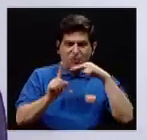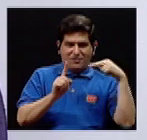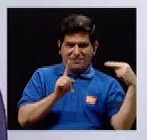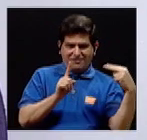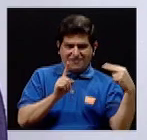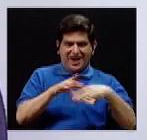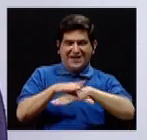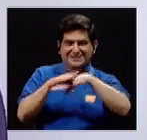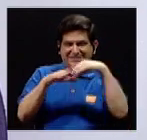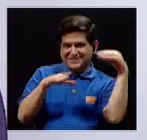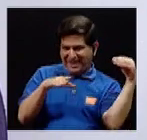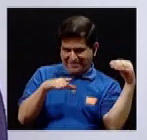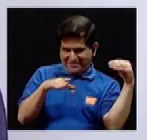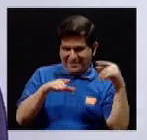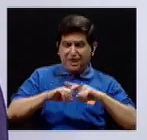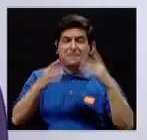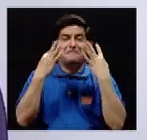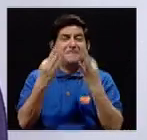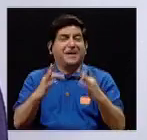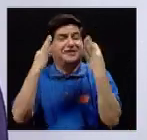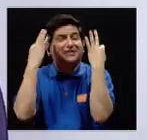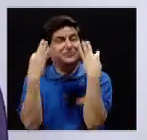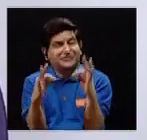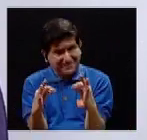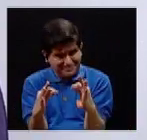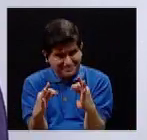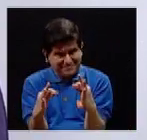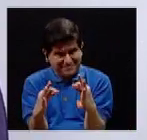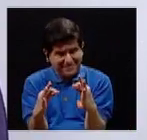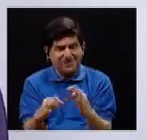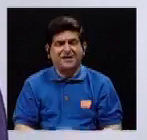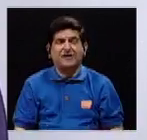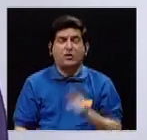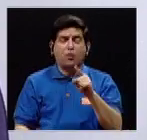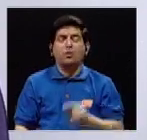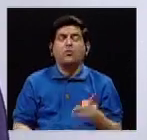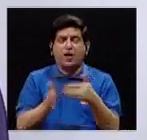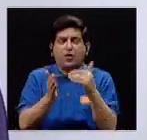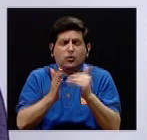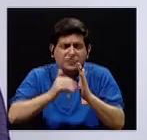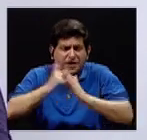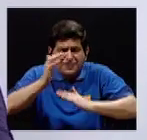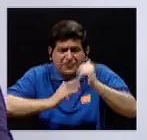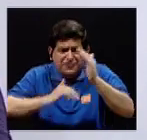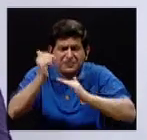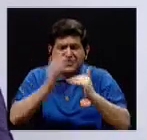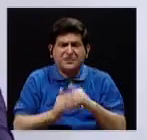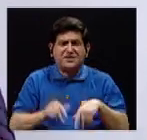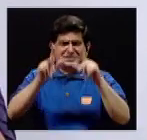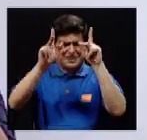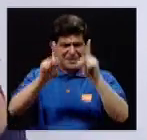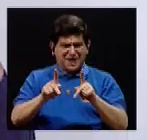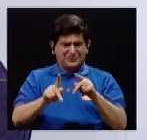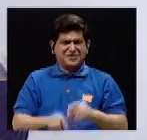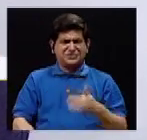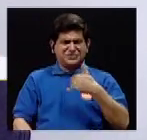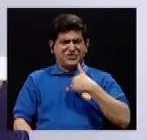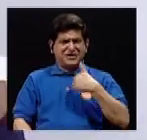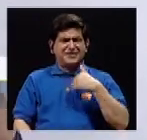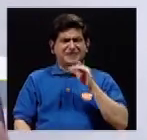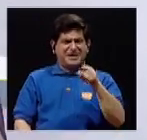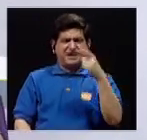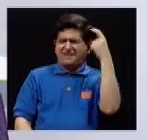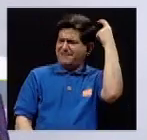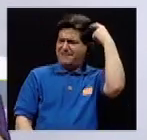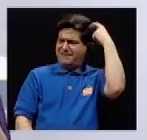pero podemos eh tratar de de hacer una reconstrucción de qué es lo que esa persona está teniendo